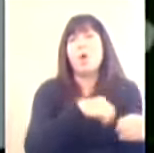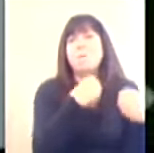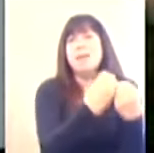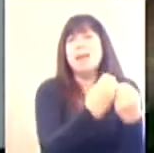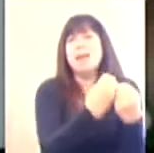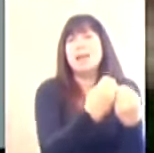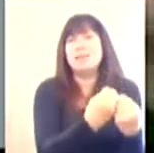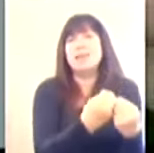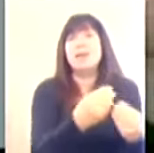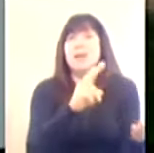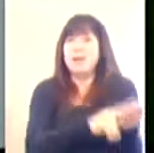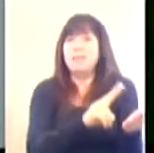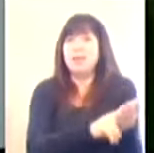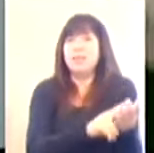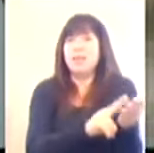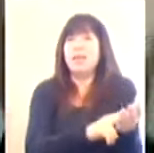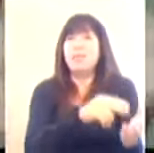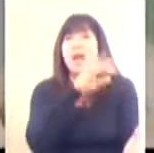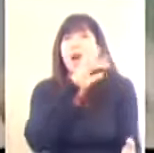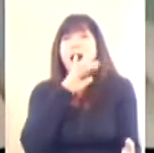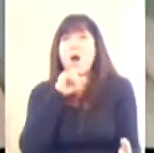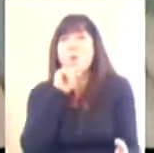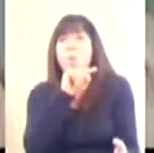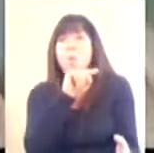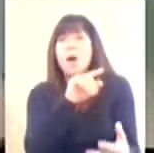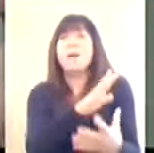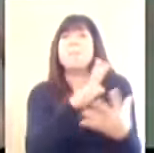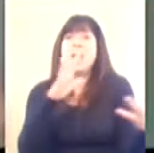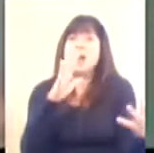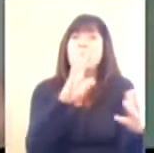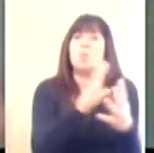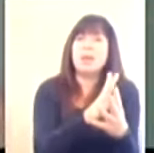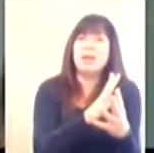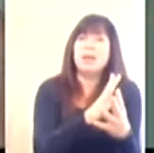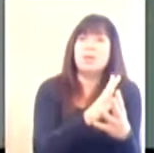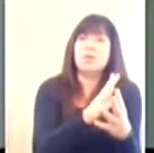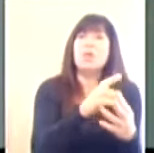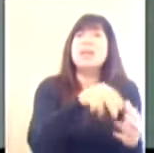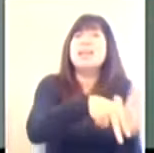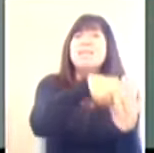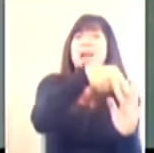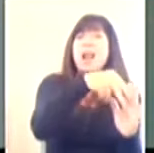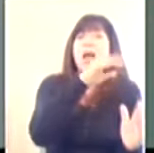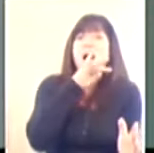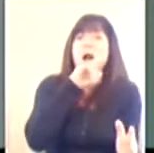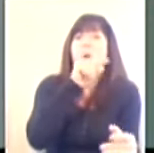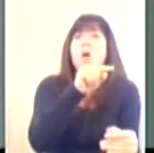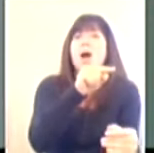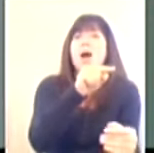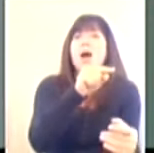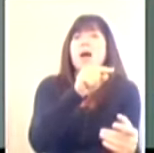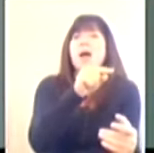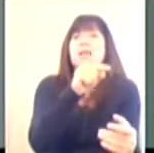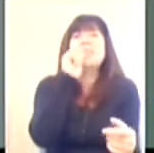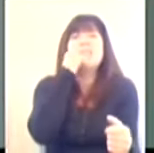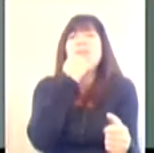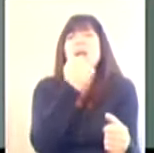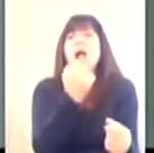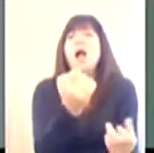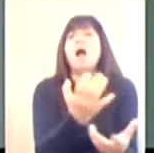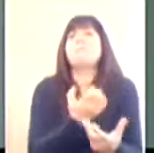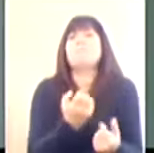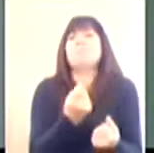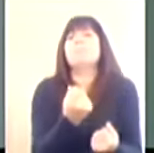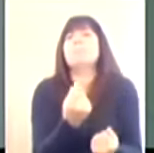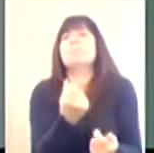sencillamente el nivel del agua va mostrando si ese iceberg es más grande o es más pequeño. Ese nivel del agua hoy día es de alguna manera el poder adquisitivo de las familias. Entonces, si el